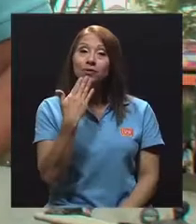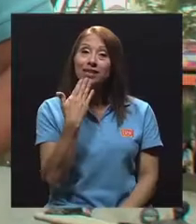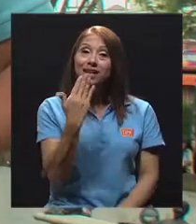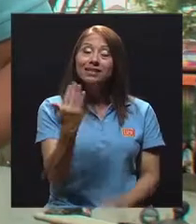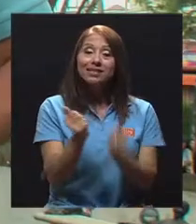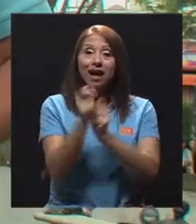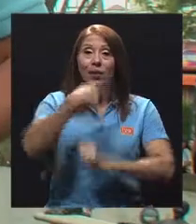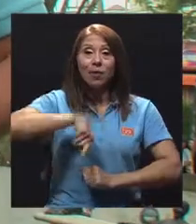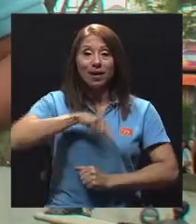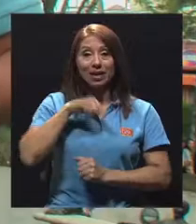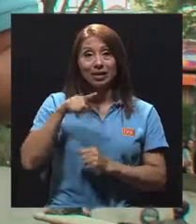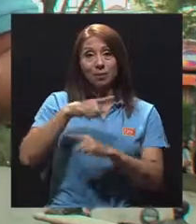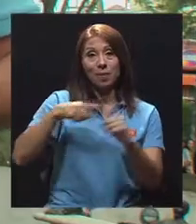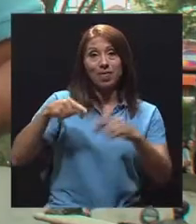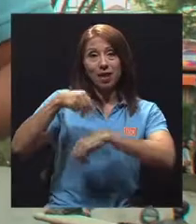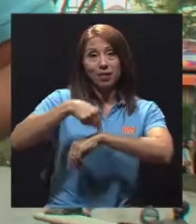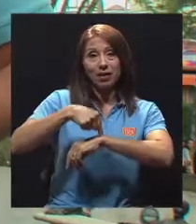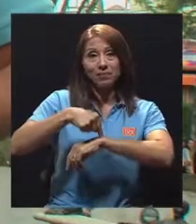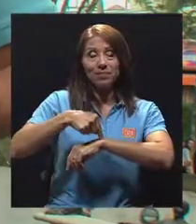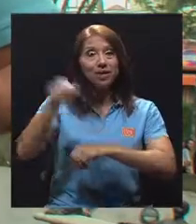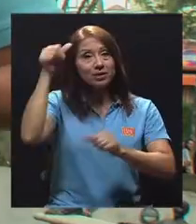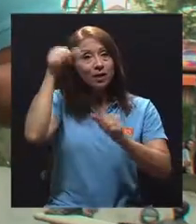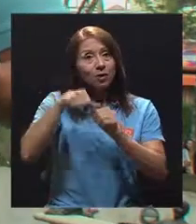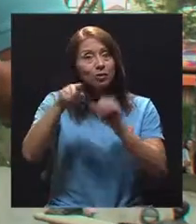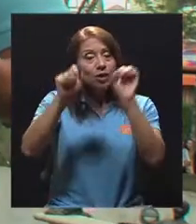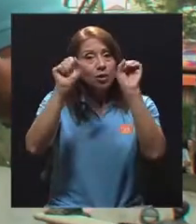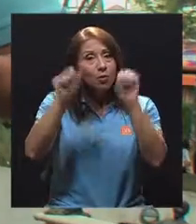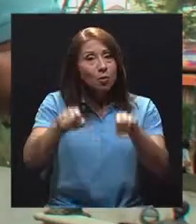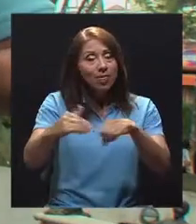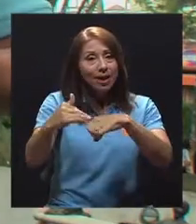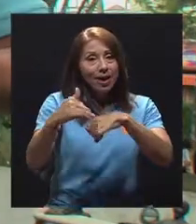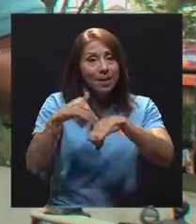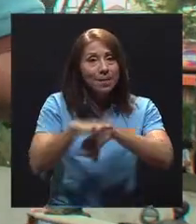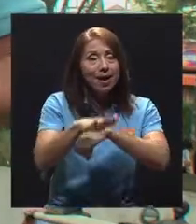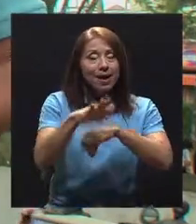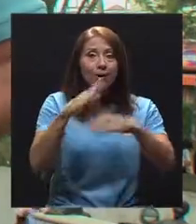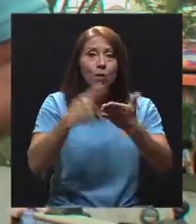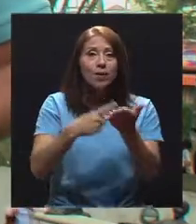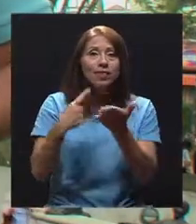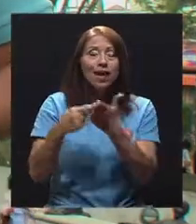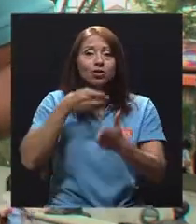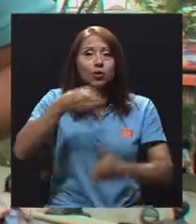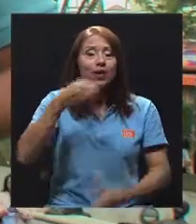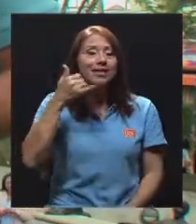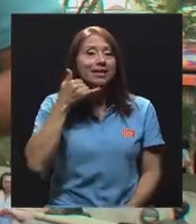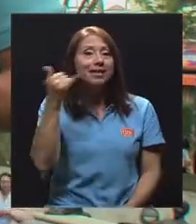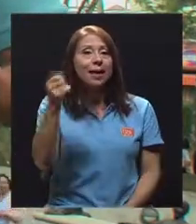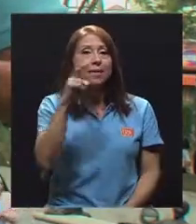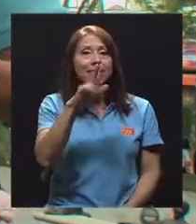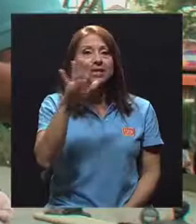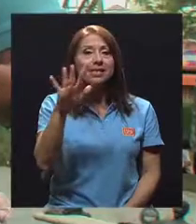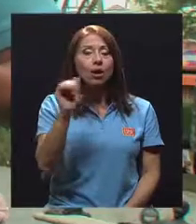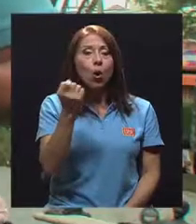Muchas gracias por acompañarnos en esta media hora. Recuerde que usted puede hacernos llegar sus comentarios y sugerencias al